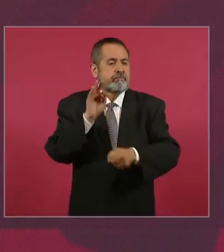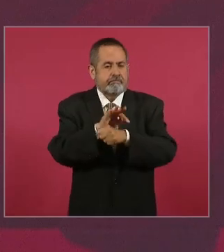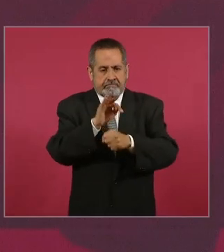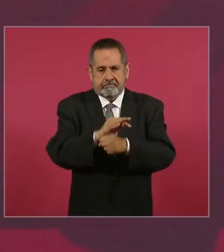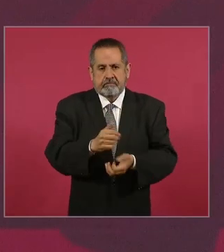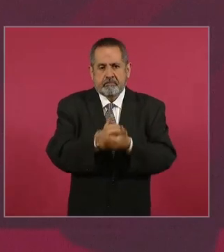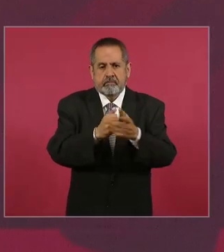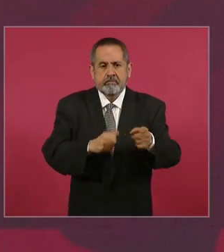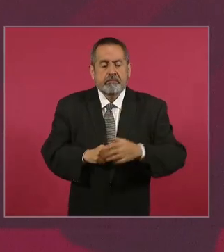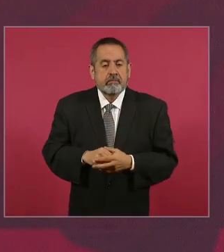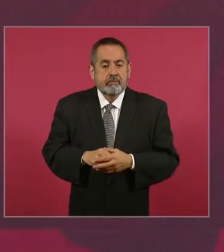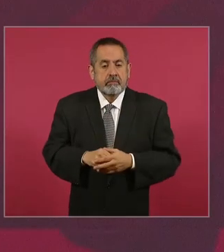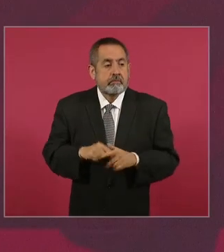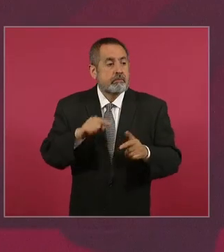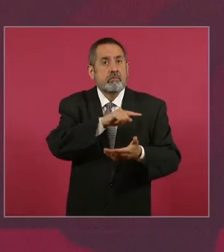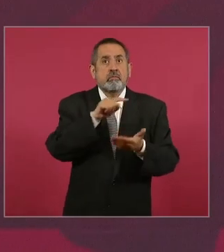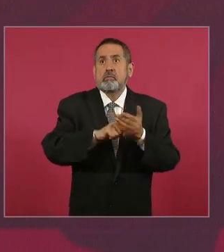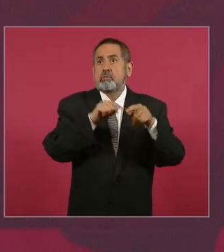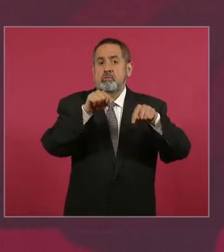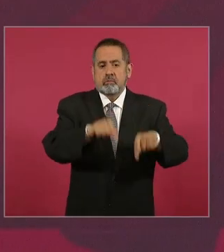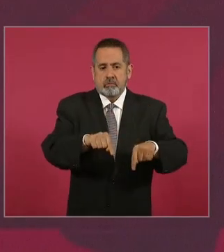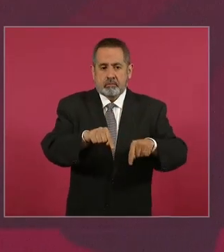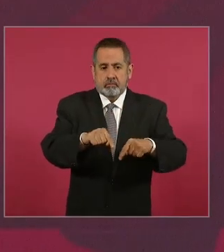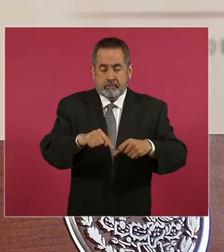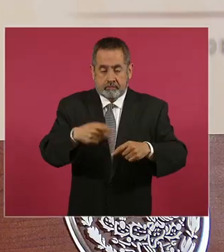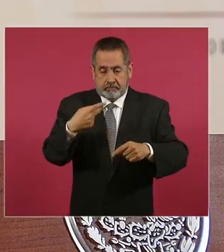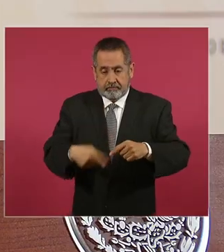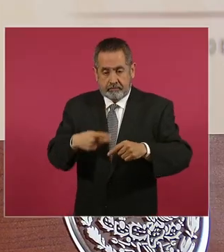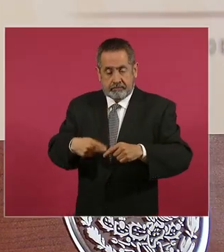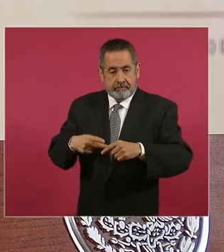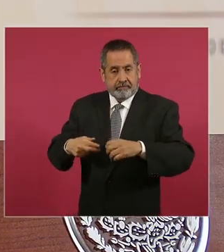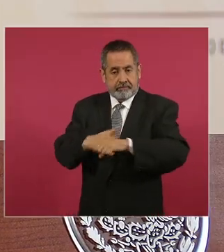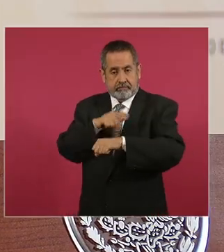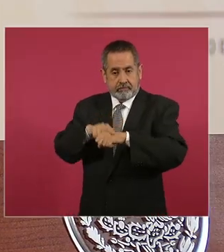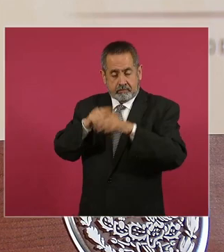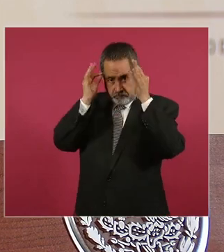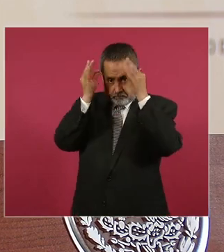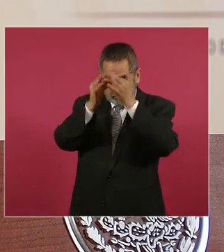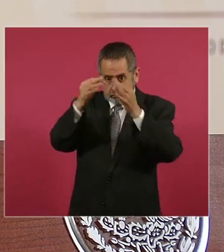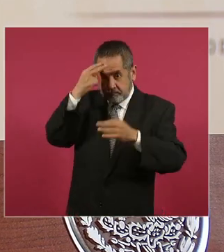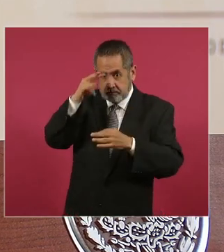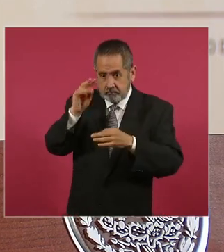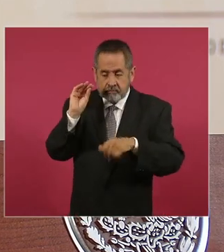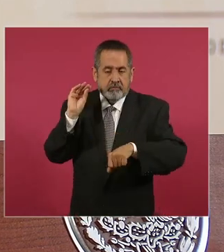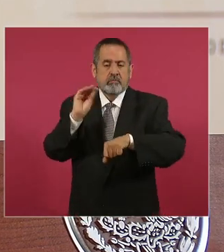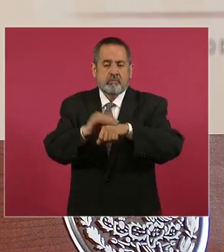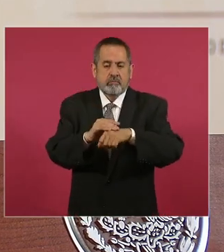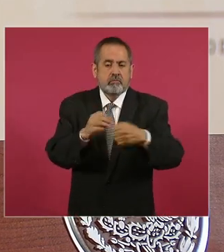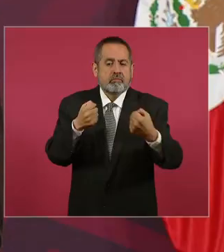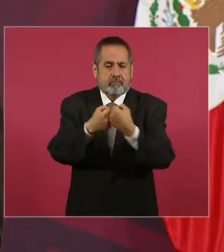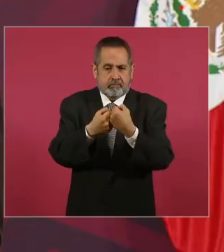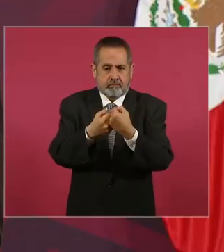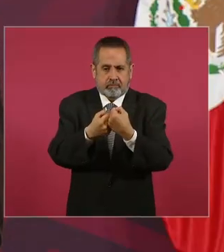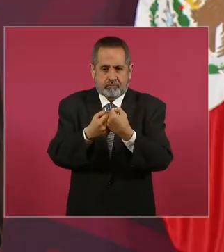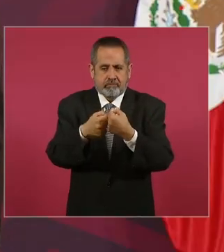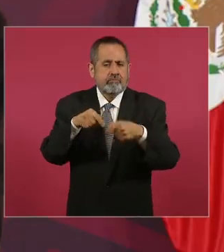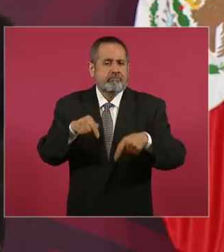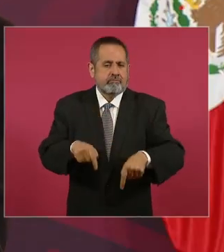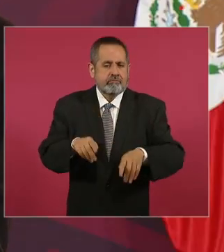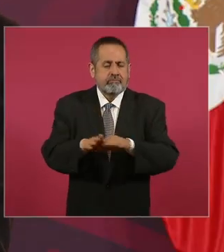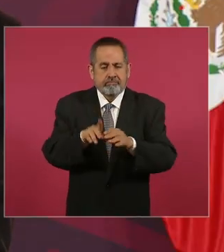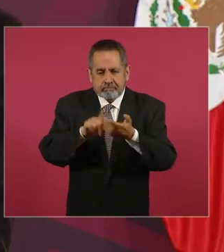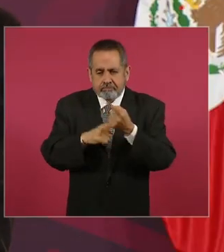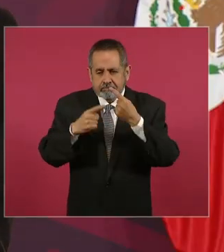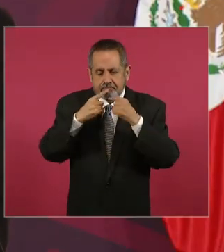porque ya las instalaciones nacionales de la aduana de México van a estar en Nuevo Laredo y se